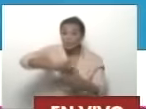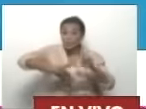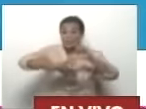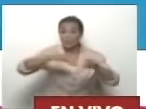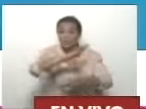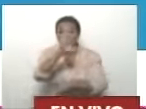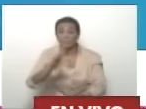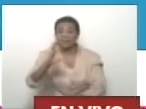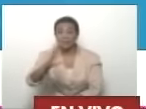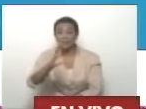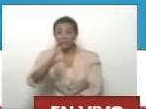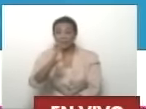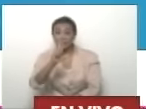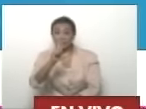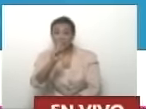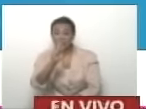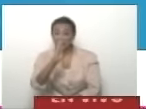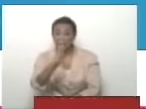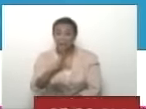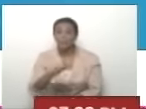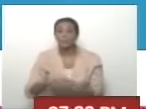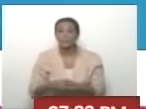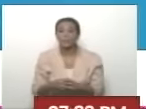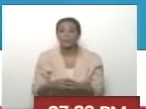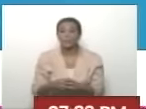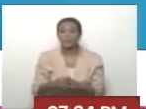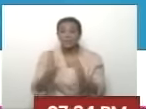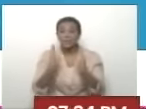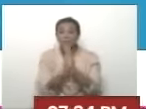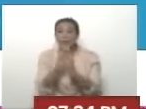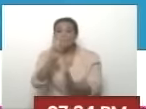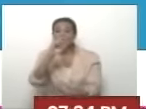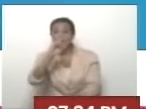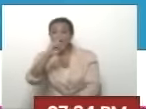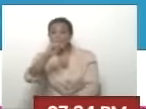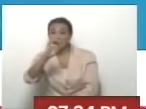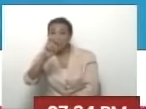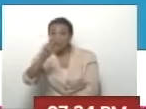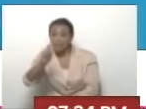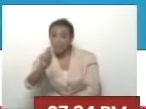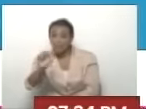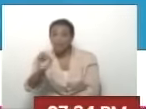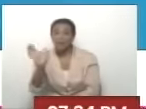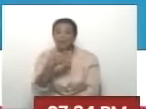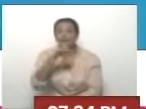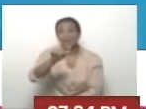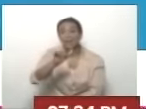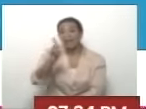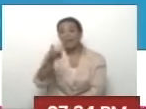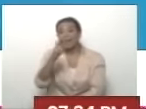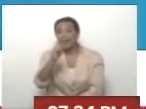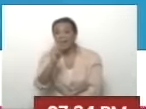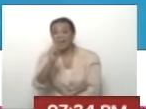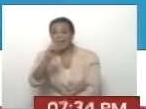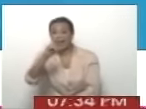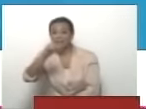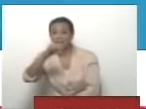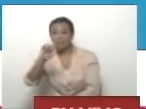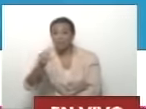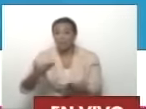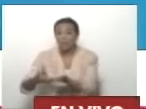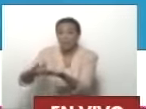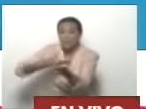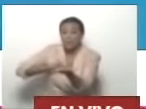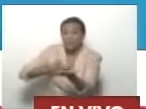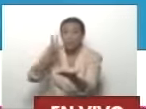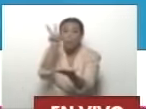CELAC, primer ministro de San Vicente y las Granadinas. Hablamos largamente. Él me entregó la carta, me leyó